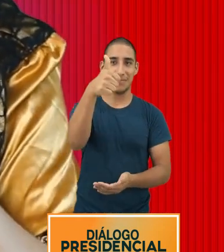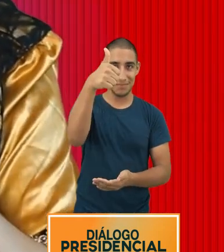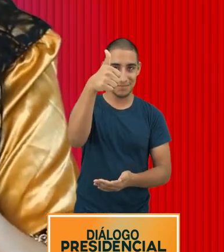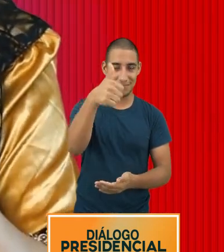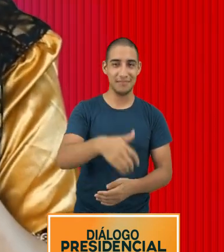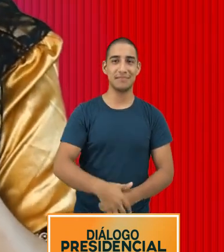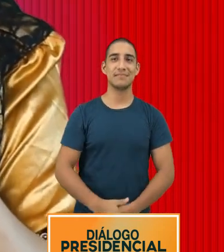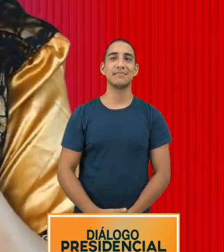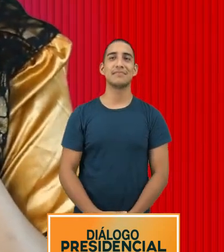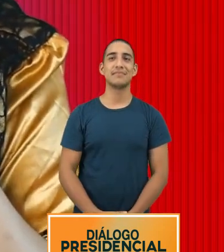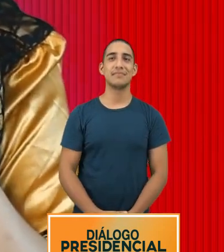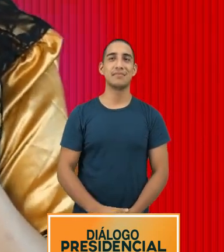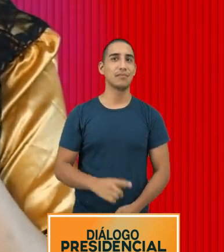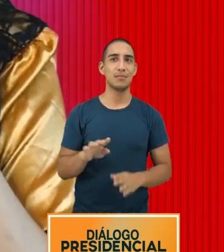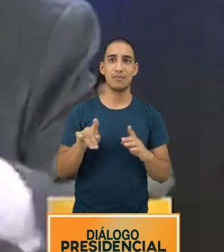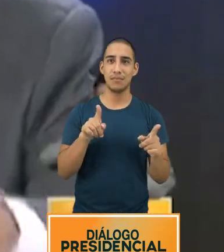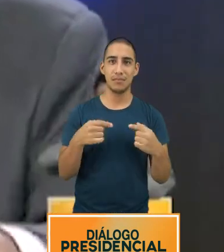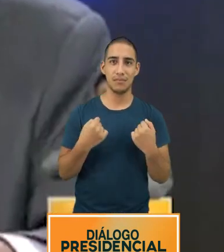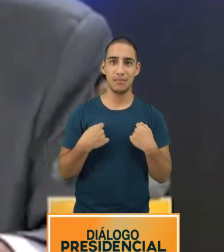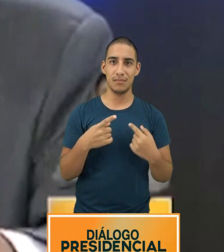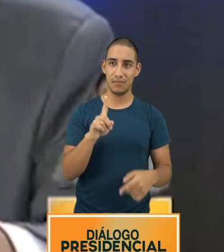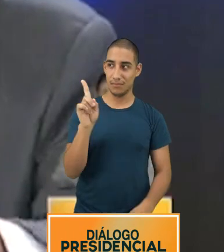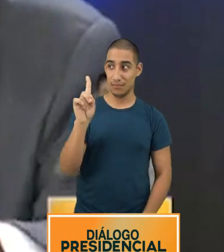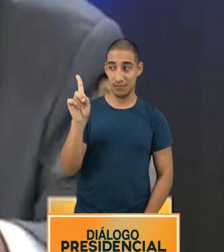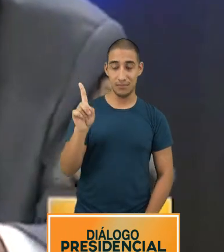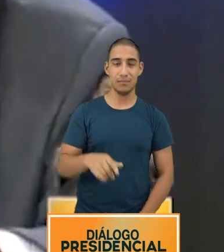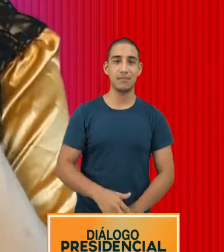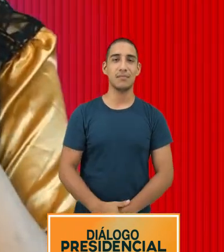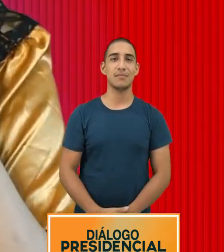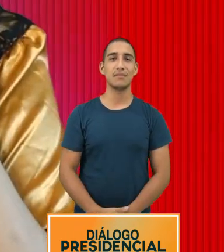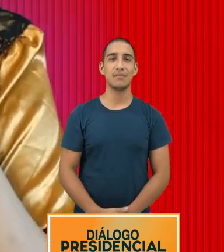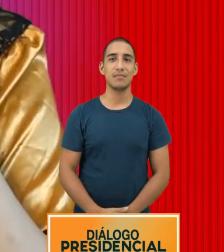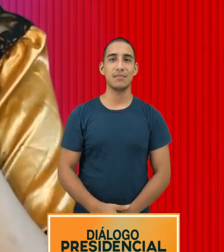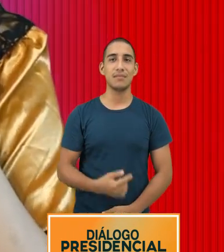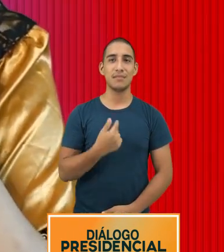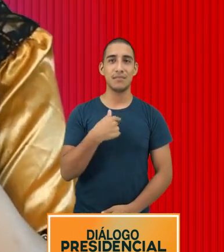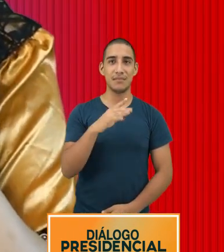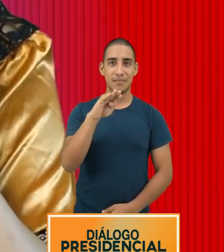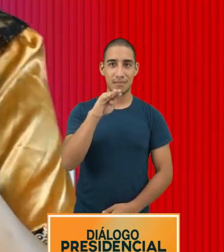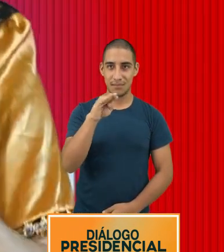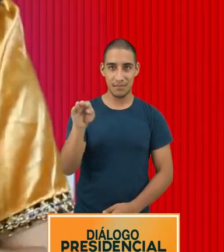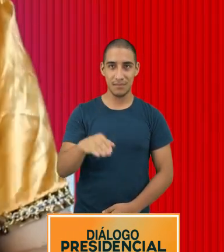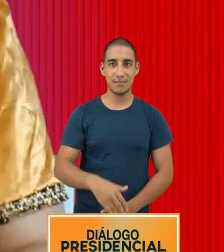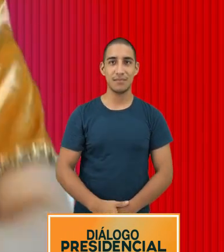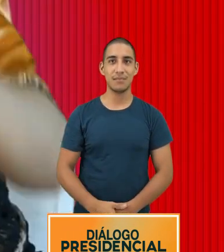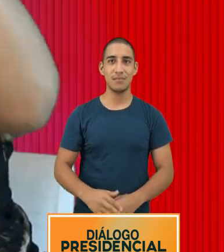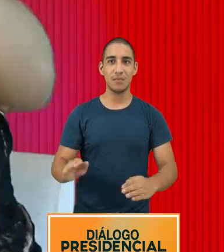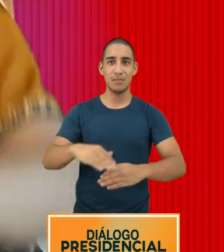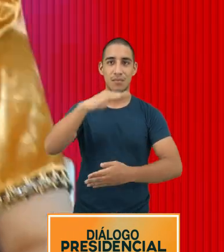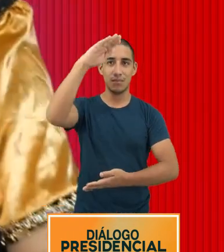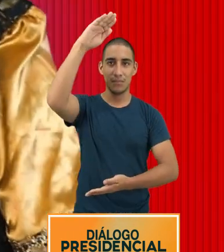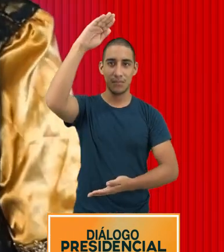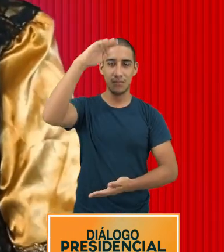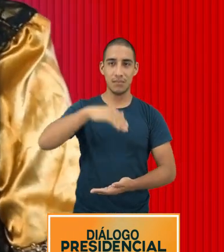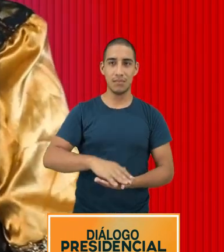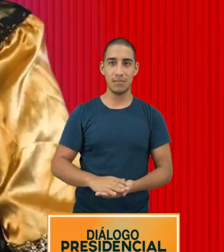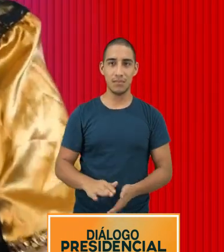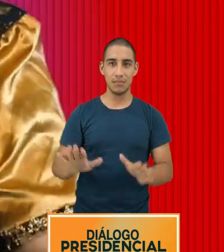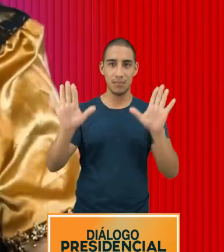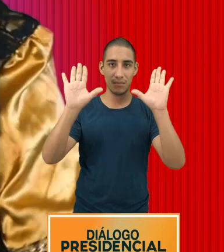ypa no me estés copiando voy a poner el boy en las ciudades grandes con el